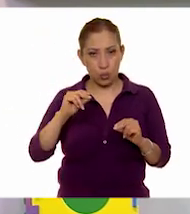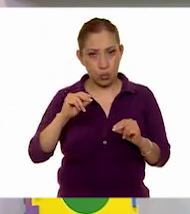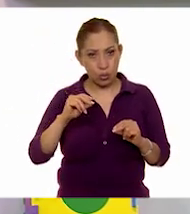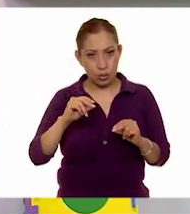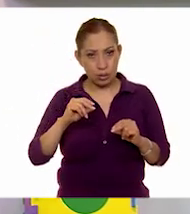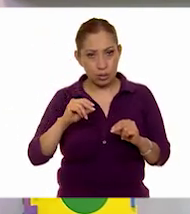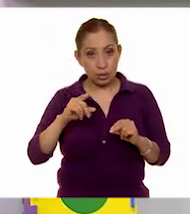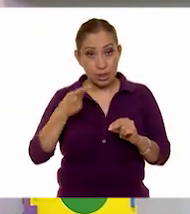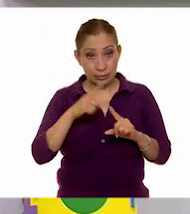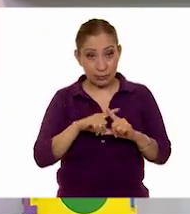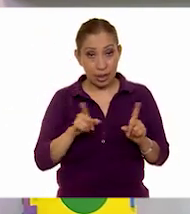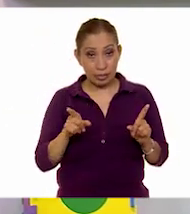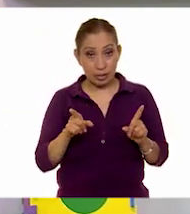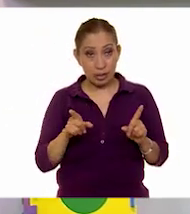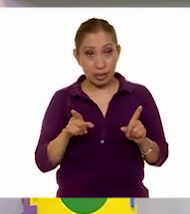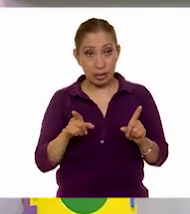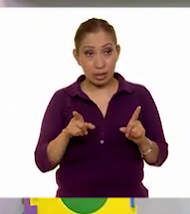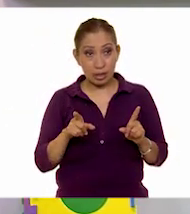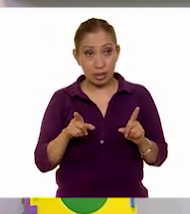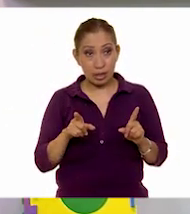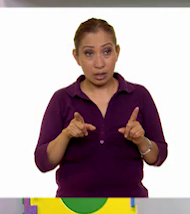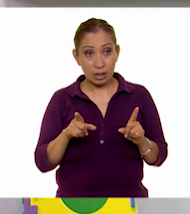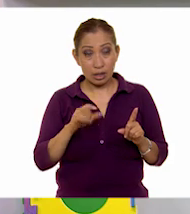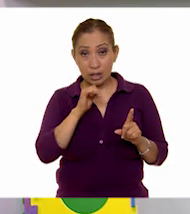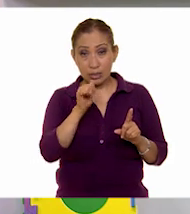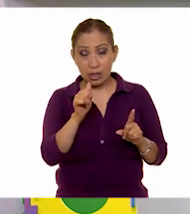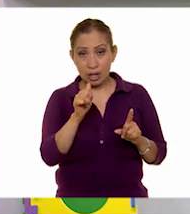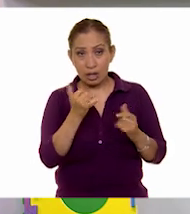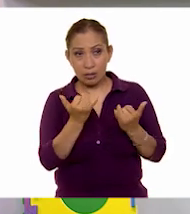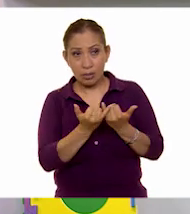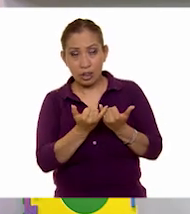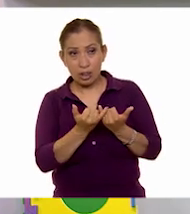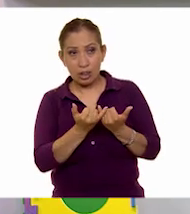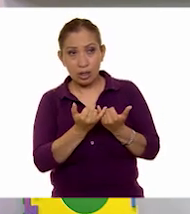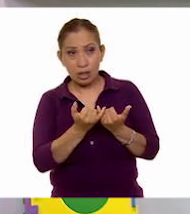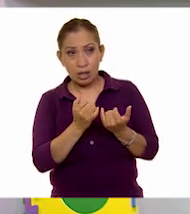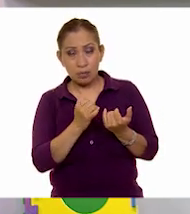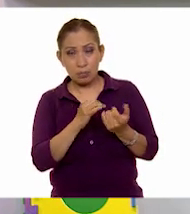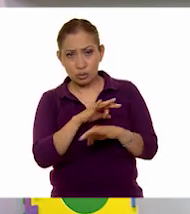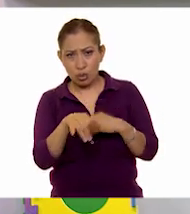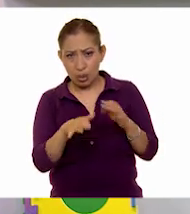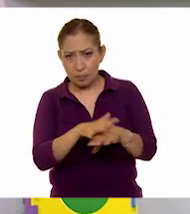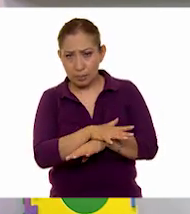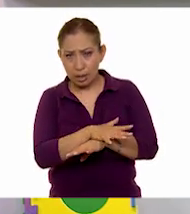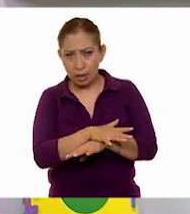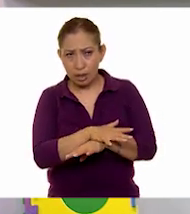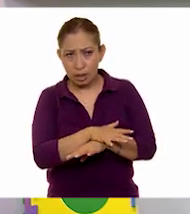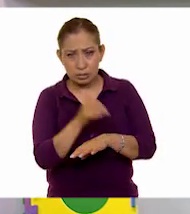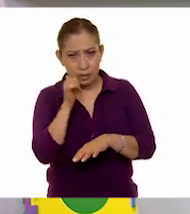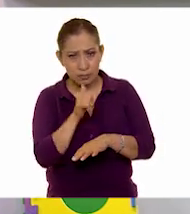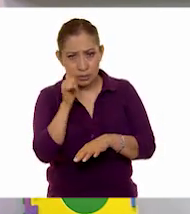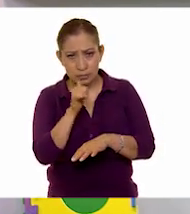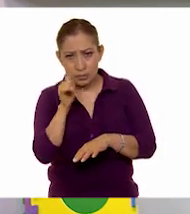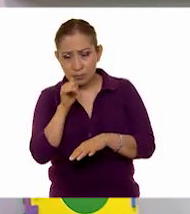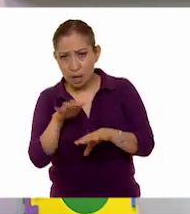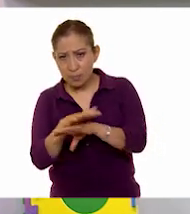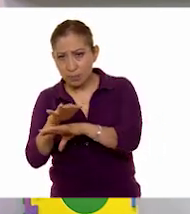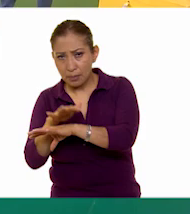que es distinto. Y nada es igual porque todo cambia todo el tiempo,